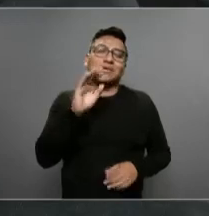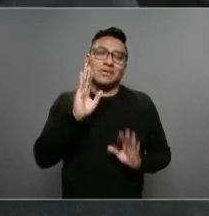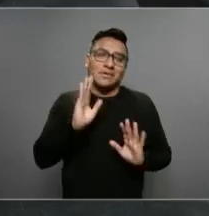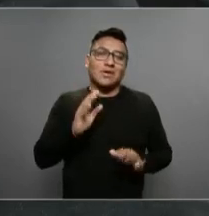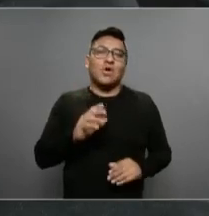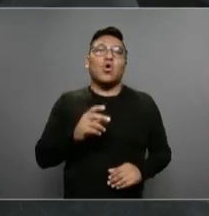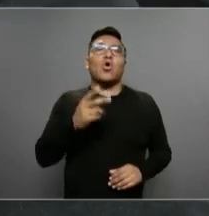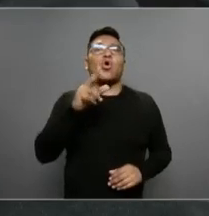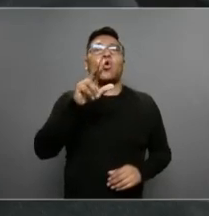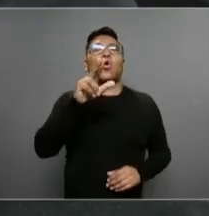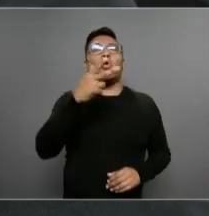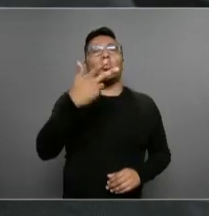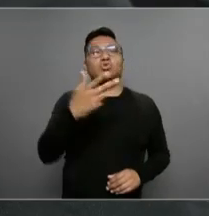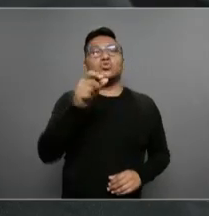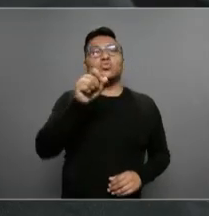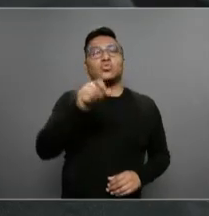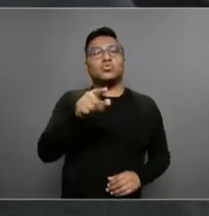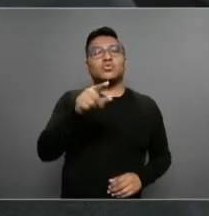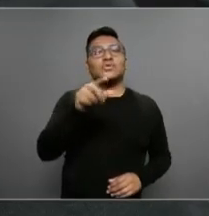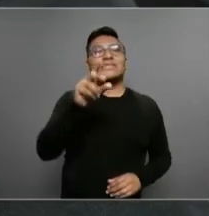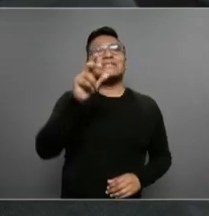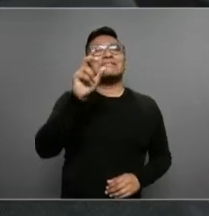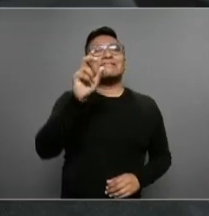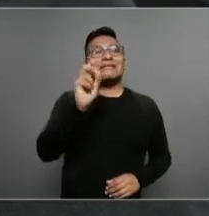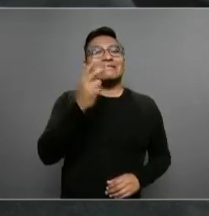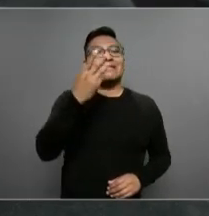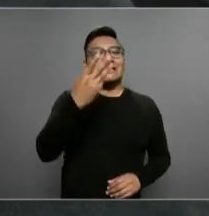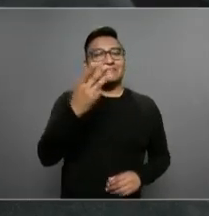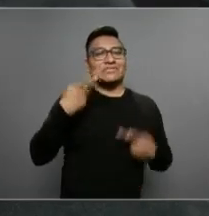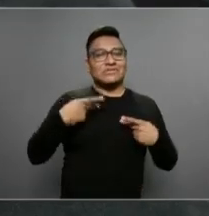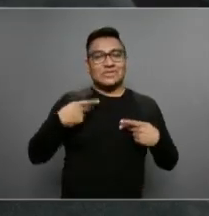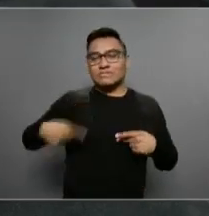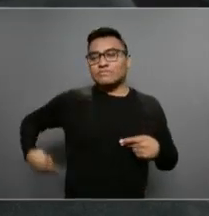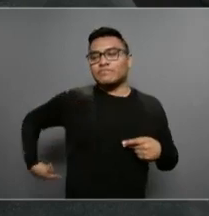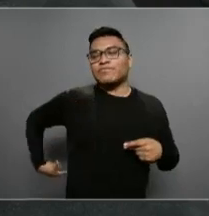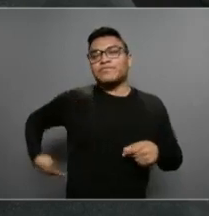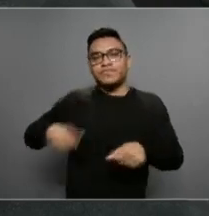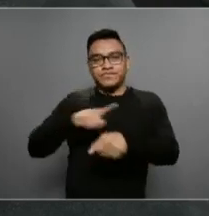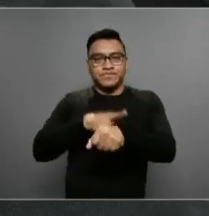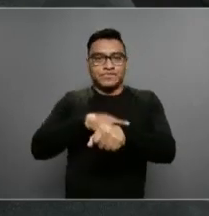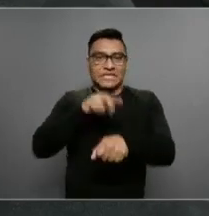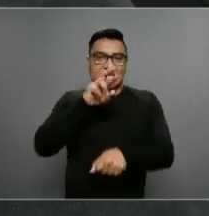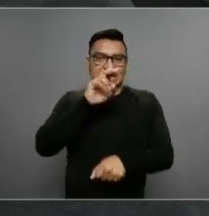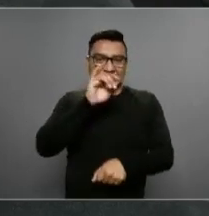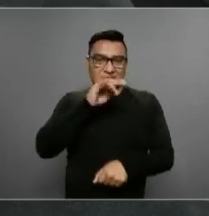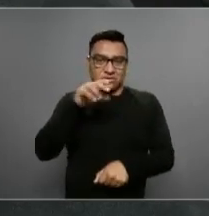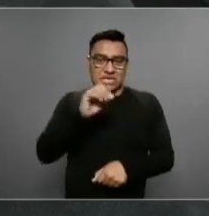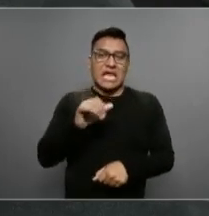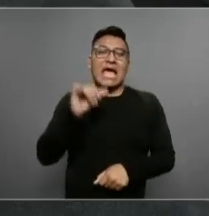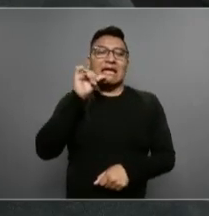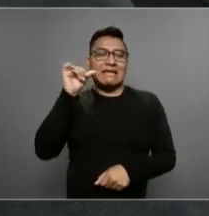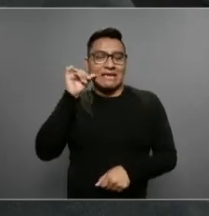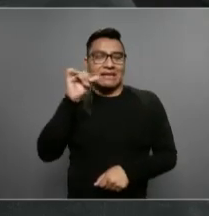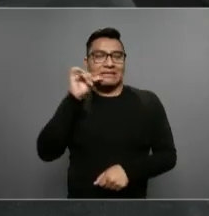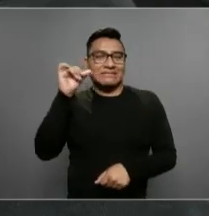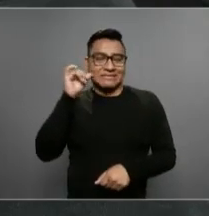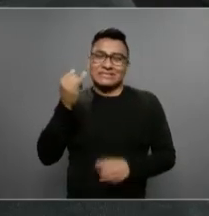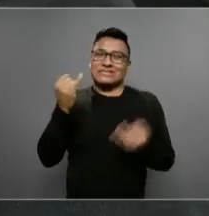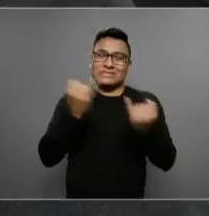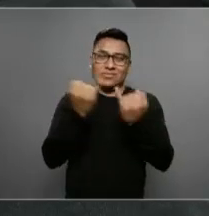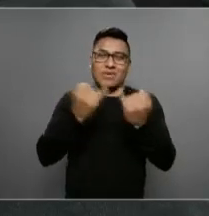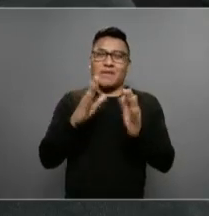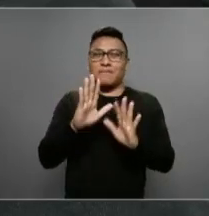y 8.33% también padecía insuficiencia renal. Entonces igual, con diferencia de ayer que teníamos